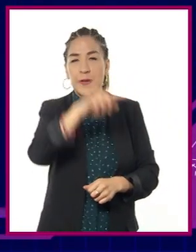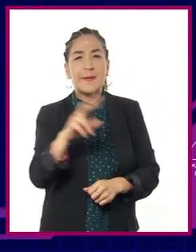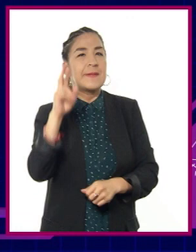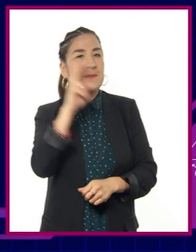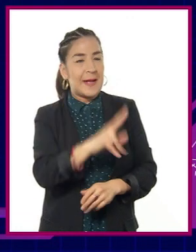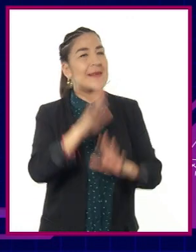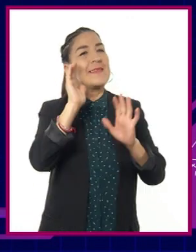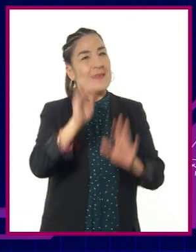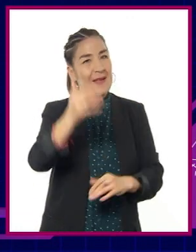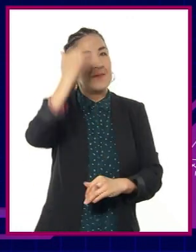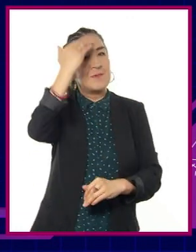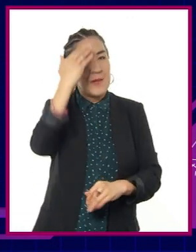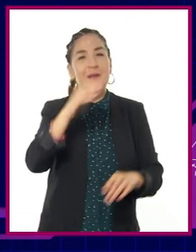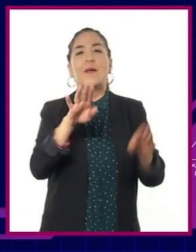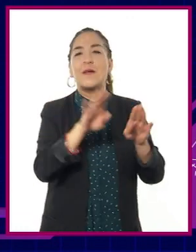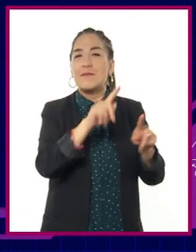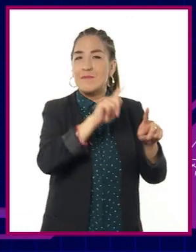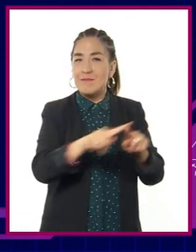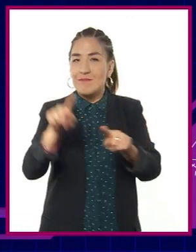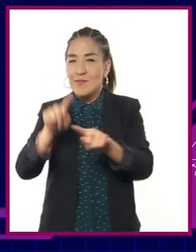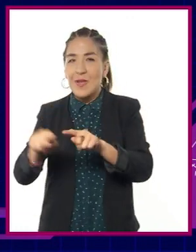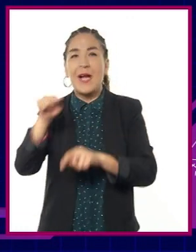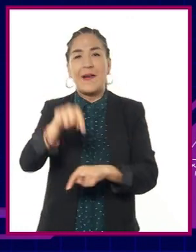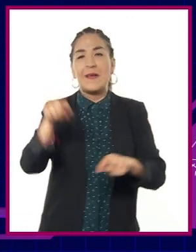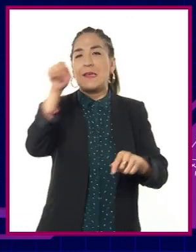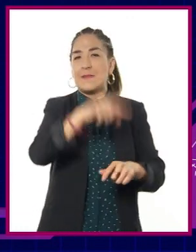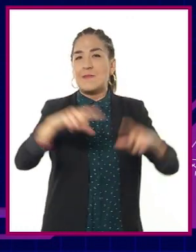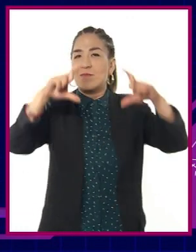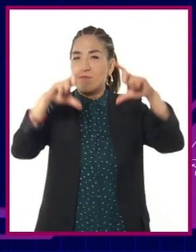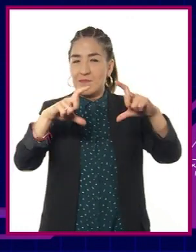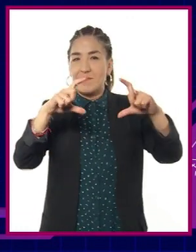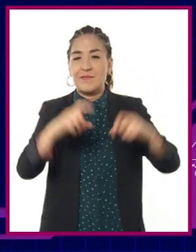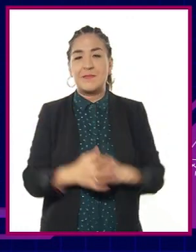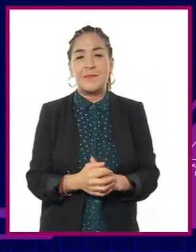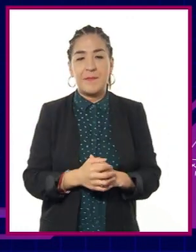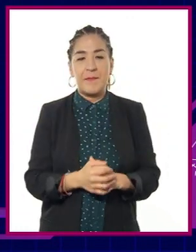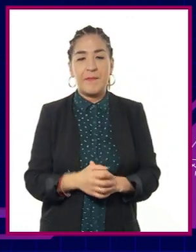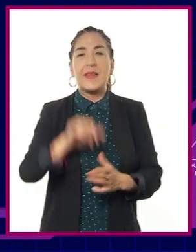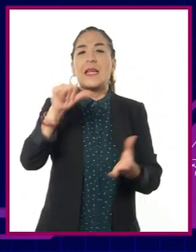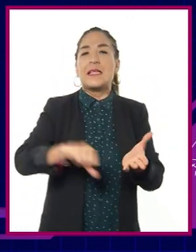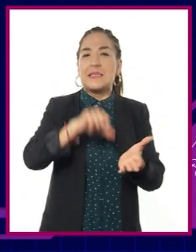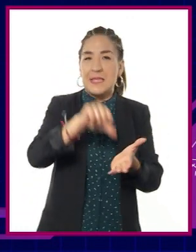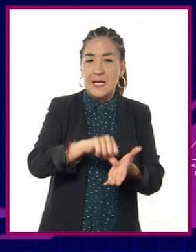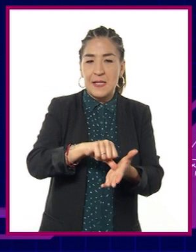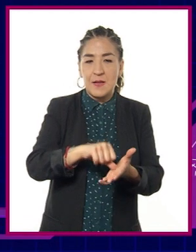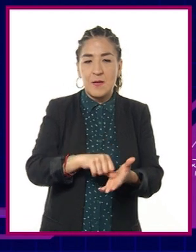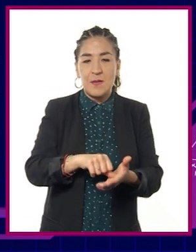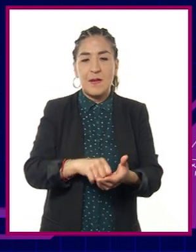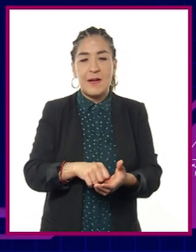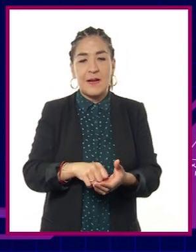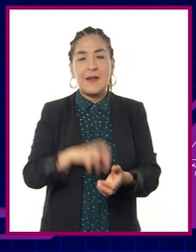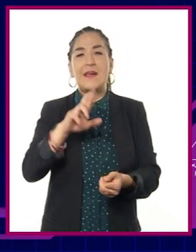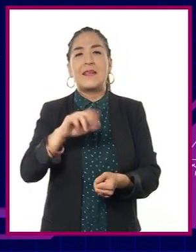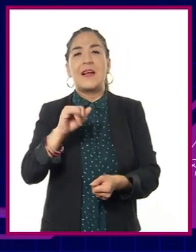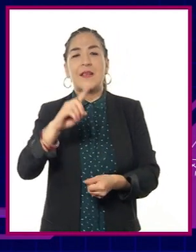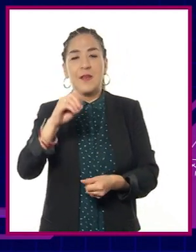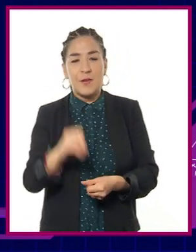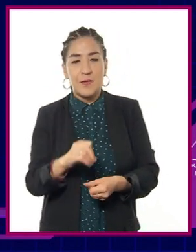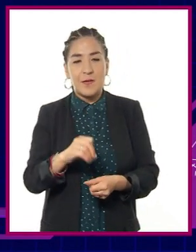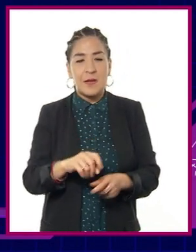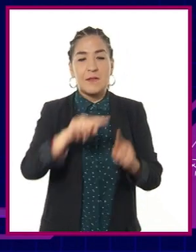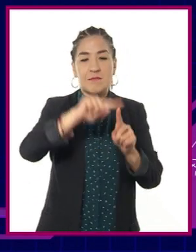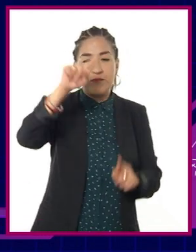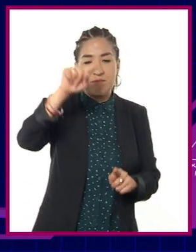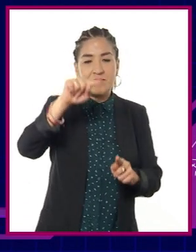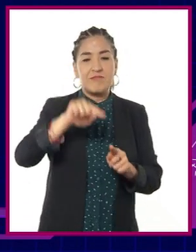ya conocen los elementos notables en una circunferencia: centro, radio,